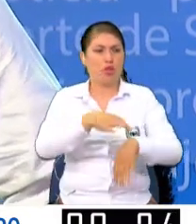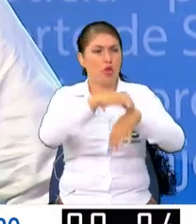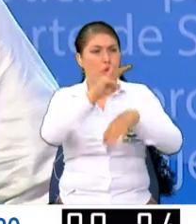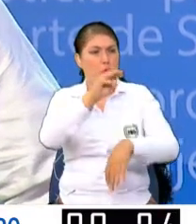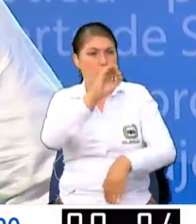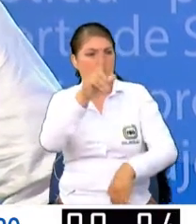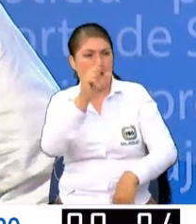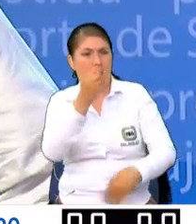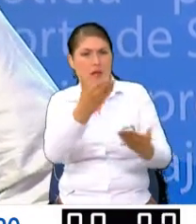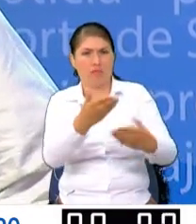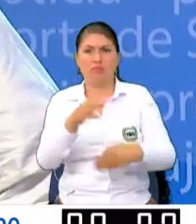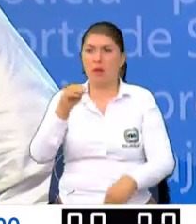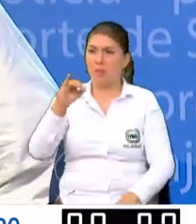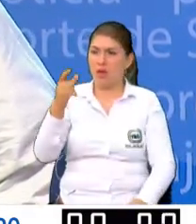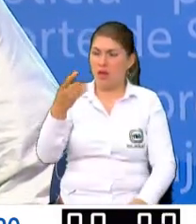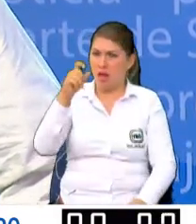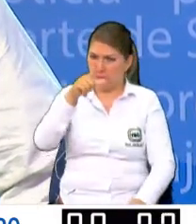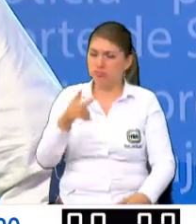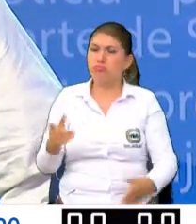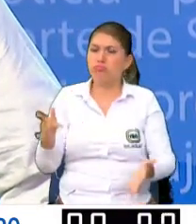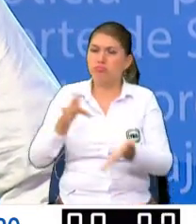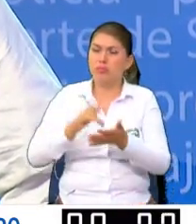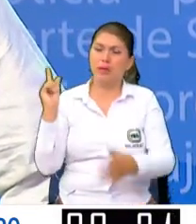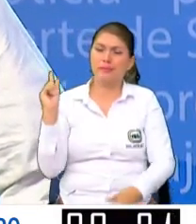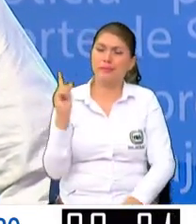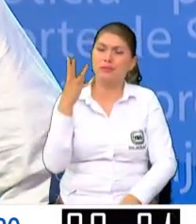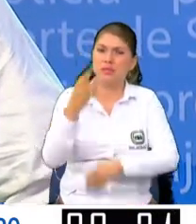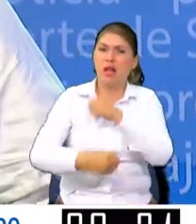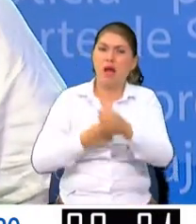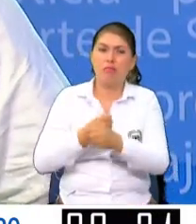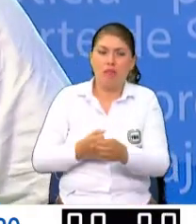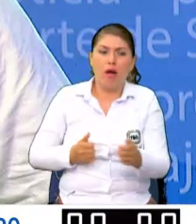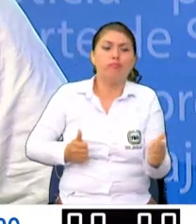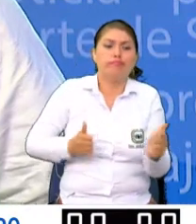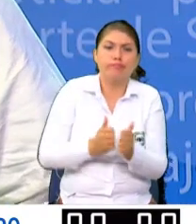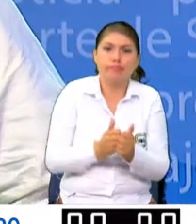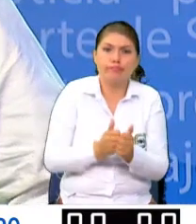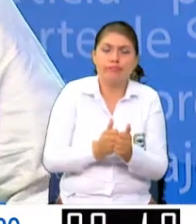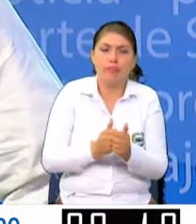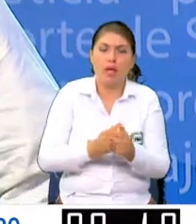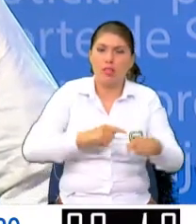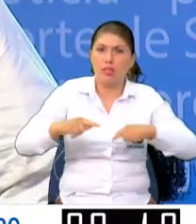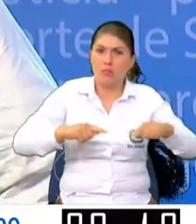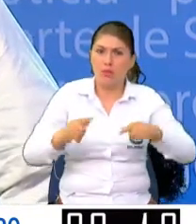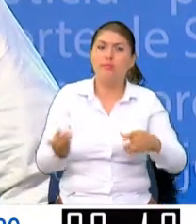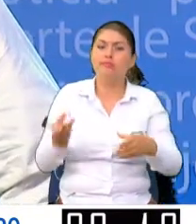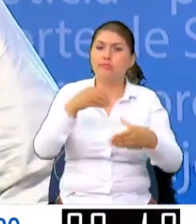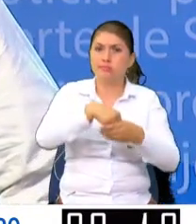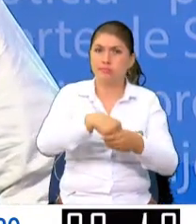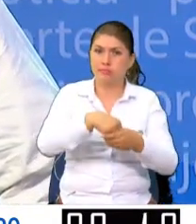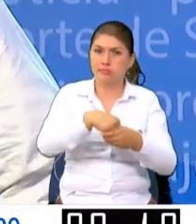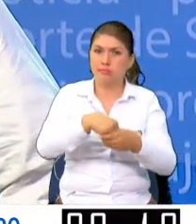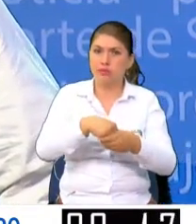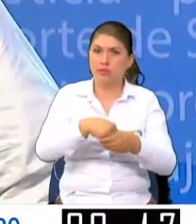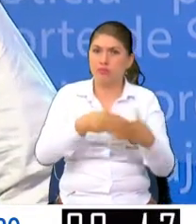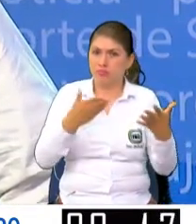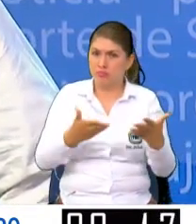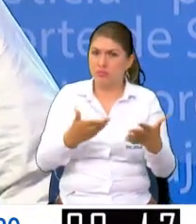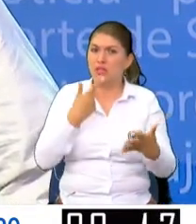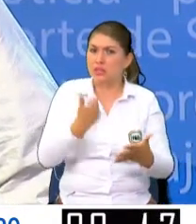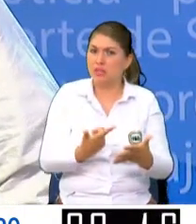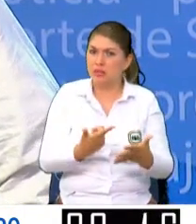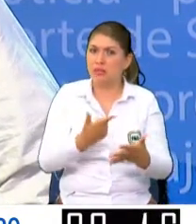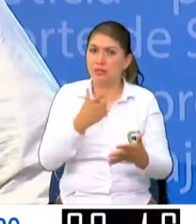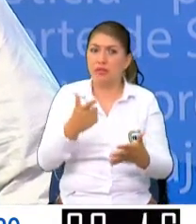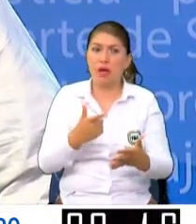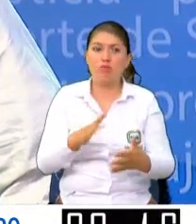gómez el doctor miguel ángel moreno estuvieron más de tres años ahí en la administración hicieron parte de la administración como se dice